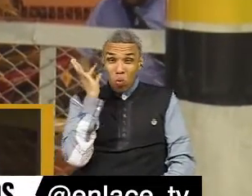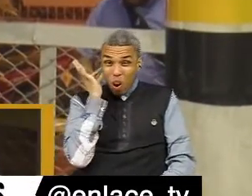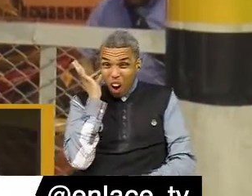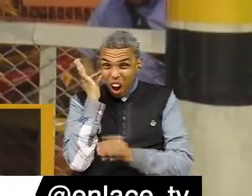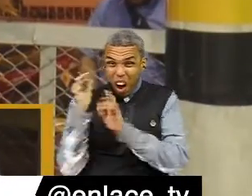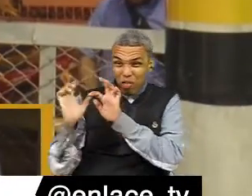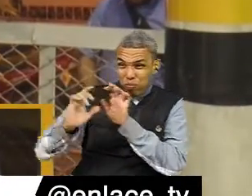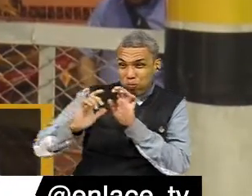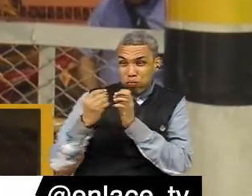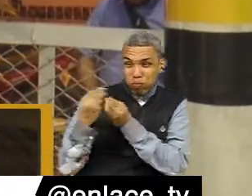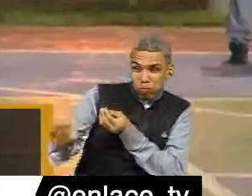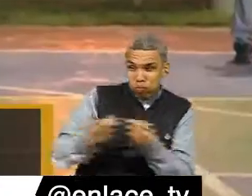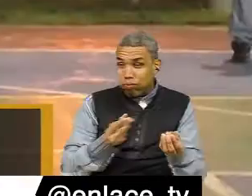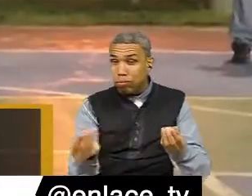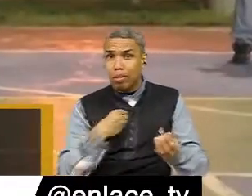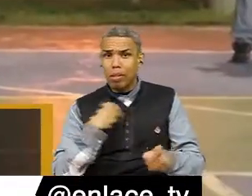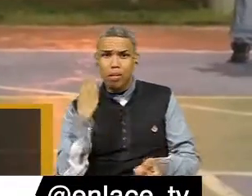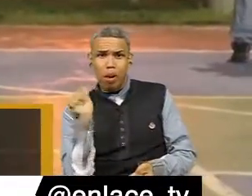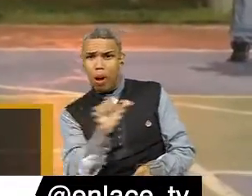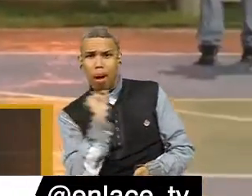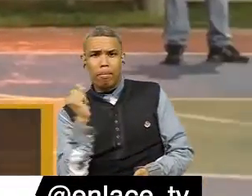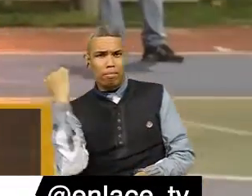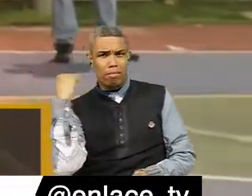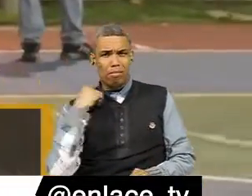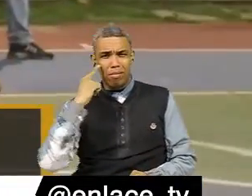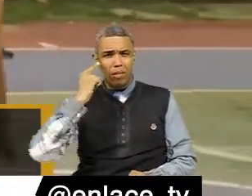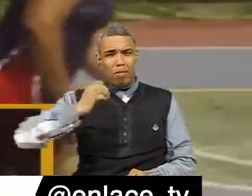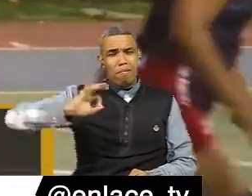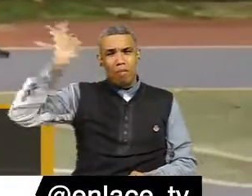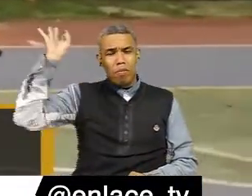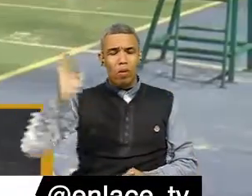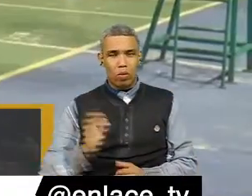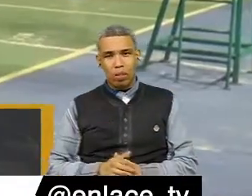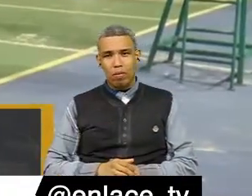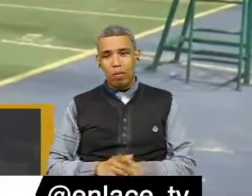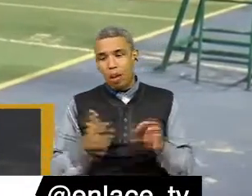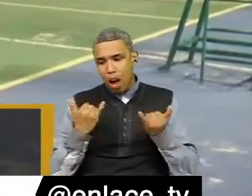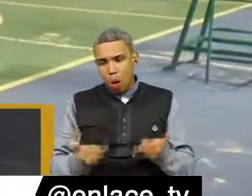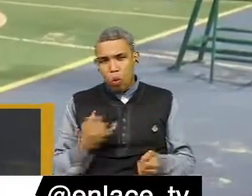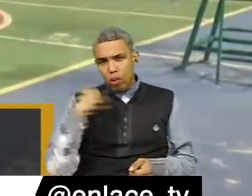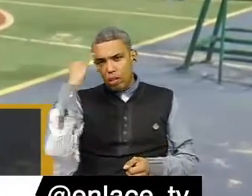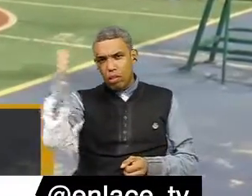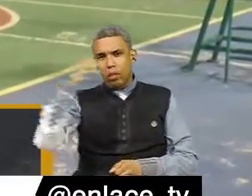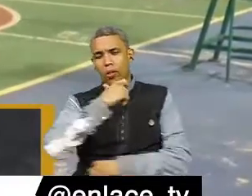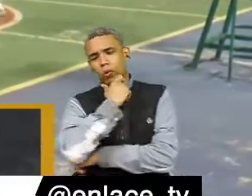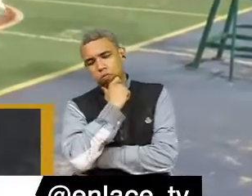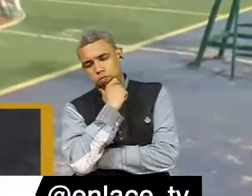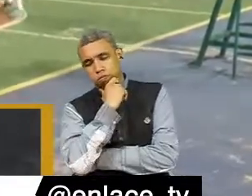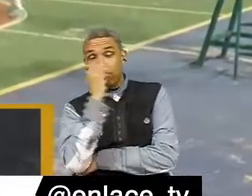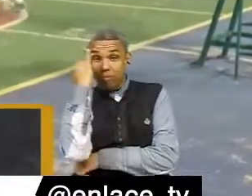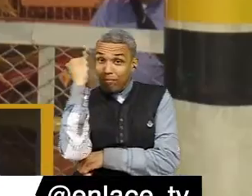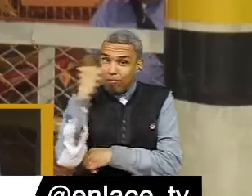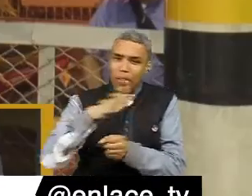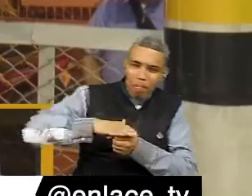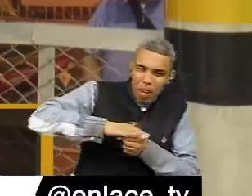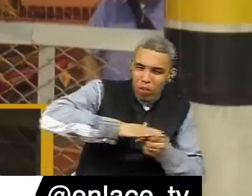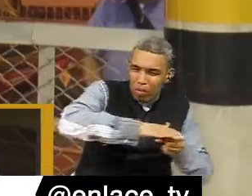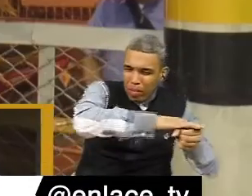rama femenina. Por esta razón pues, por parte de Inderva y los organizadores, lo masificaron a las distintas